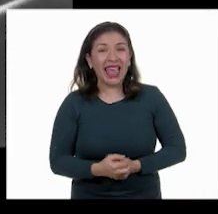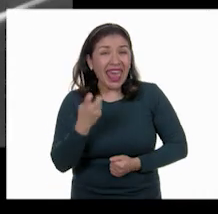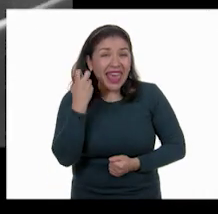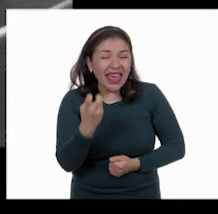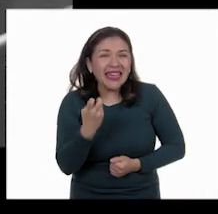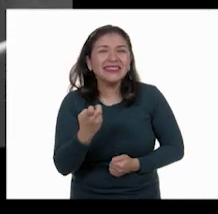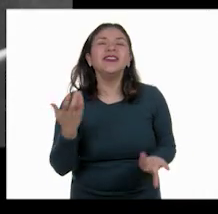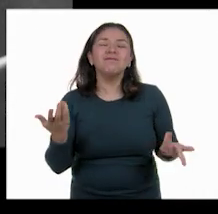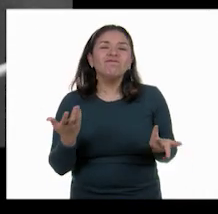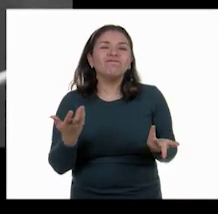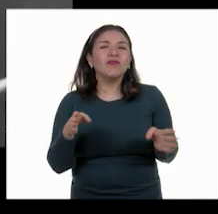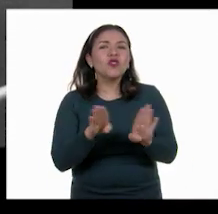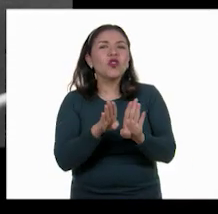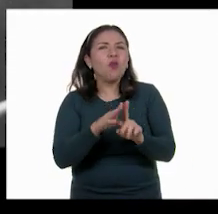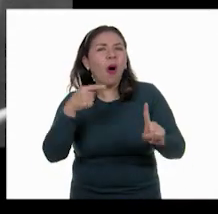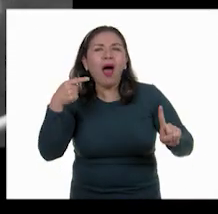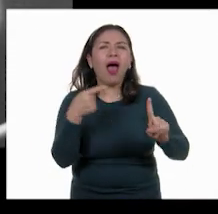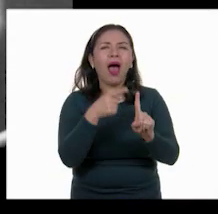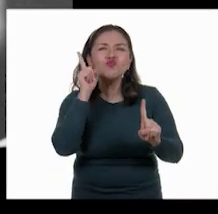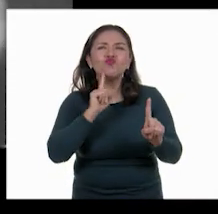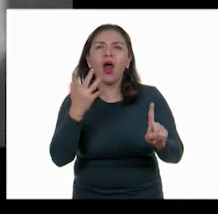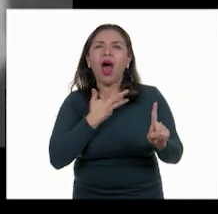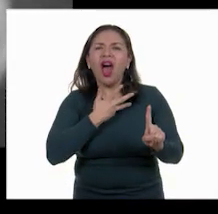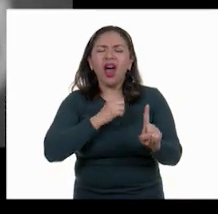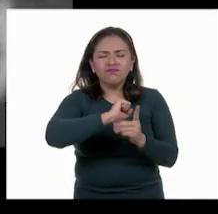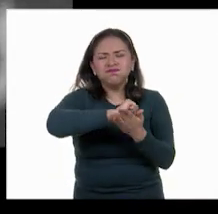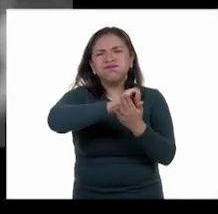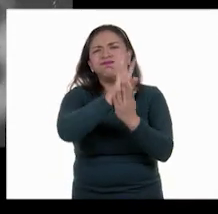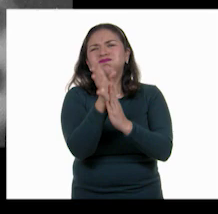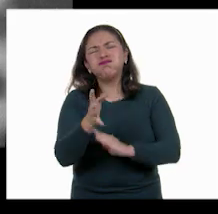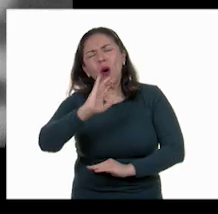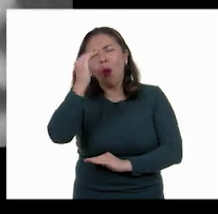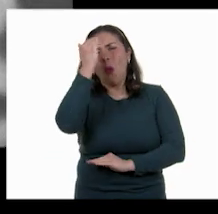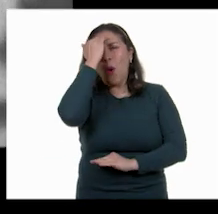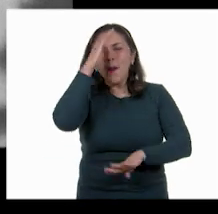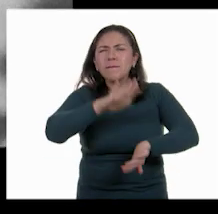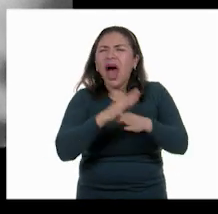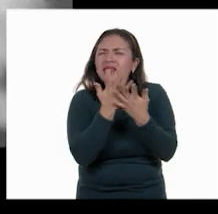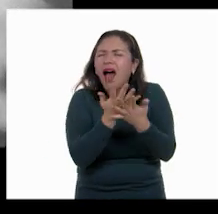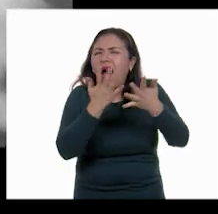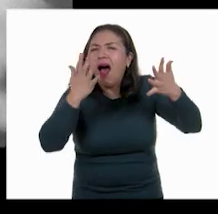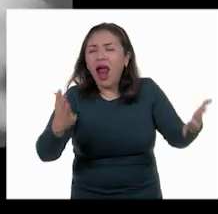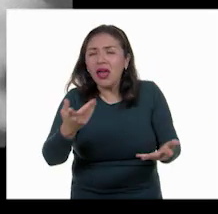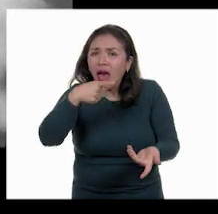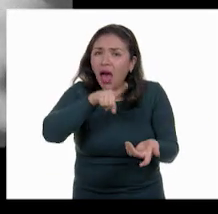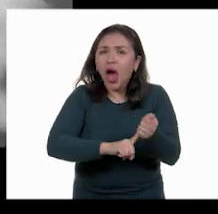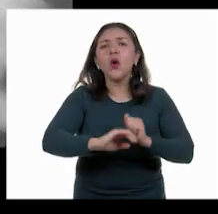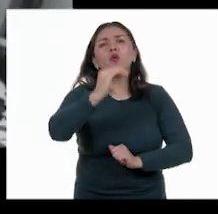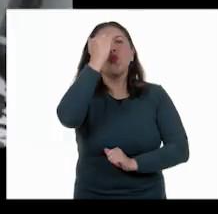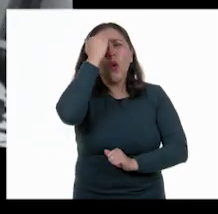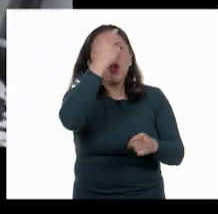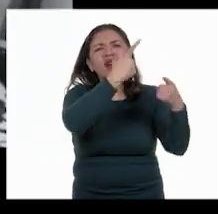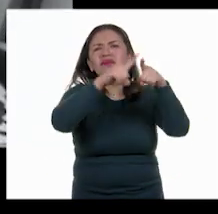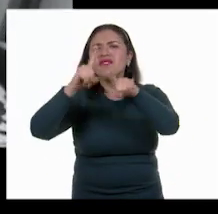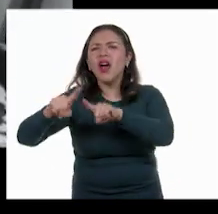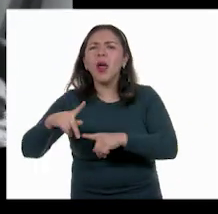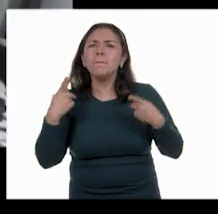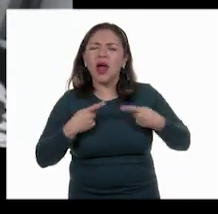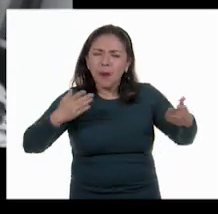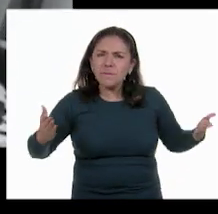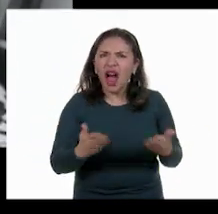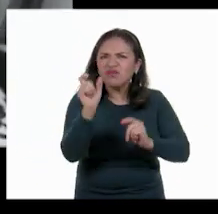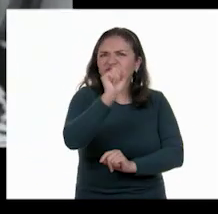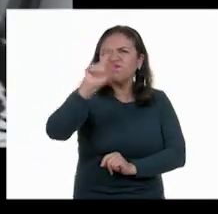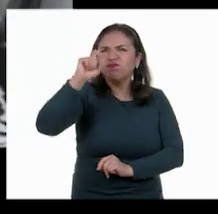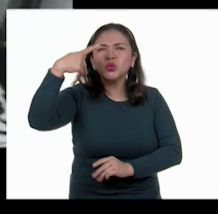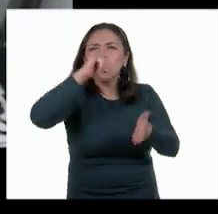Entonces ella tenía un abanico de conocimientos muy amplio y conocía a los grandes coreógrafos de Nueva